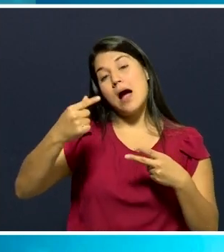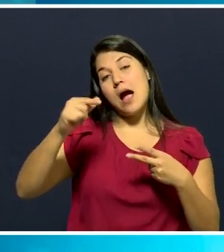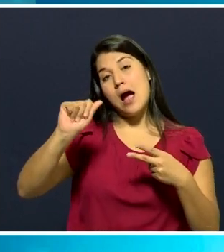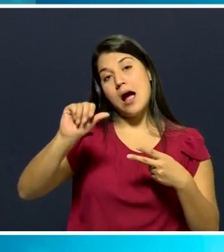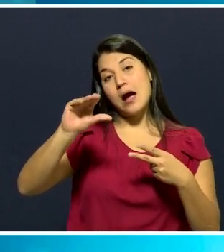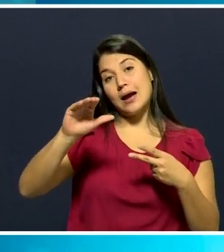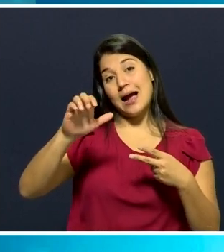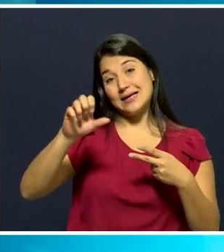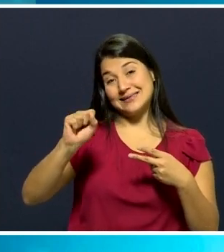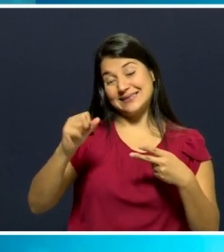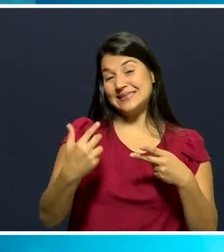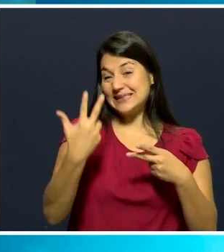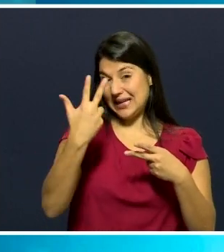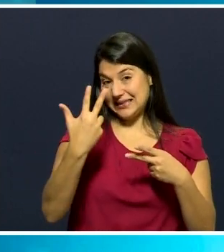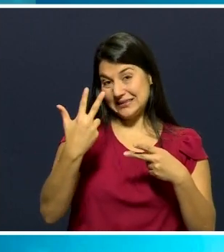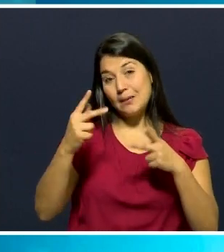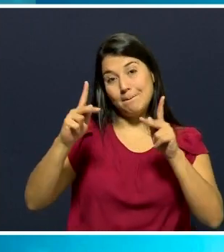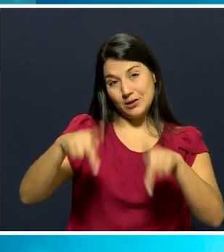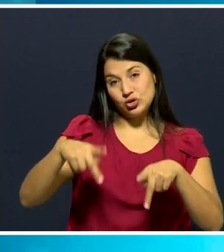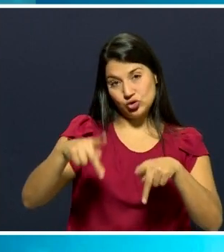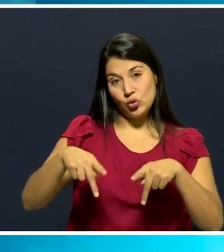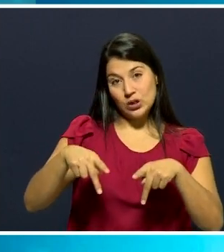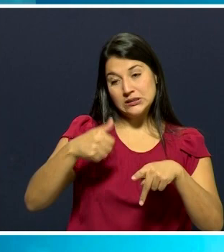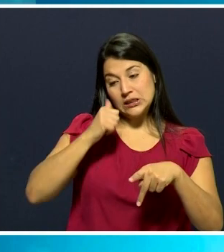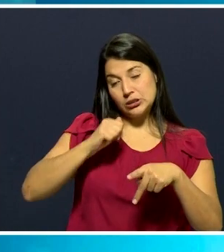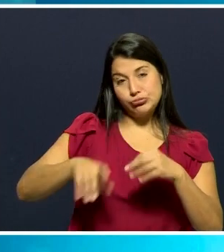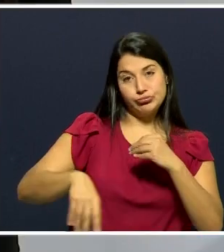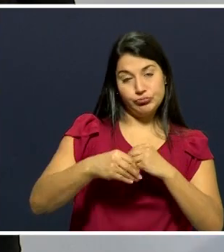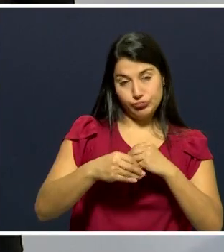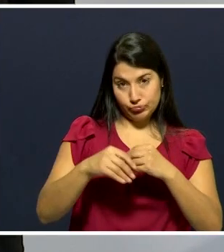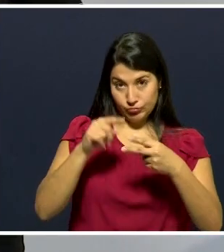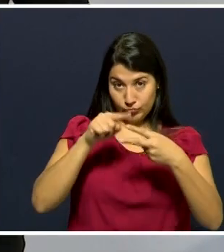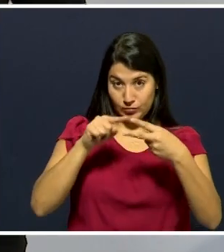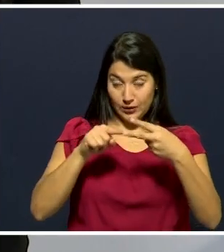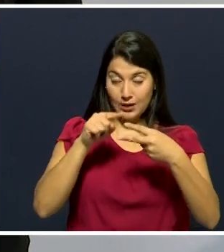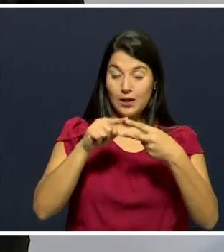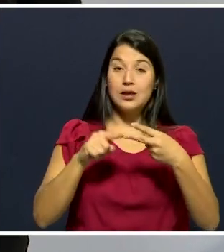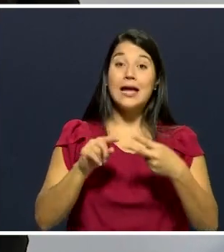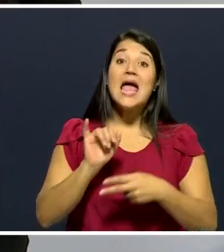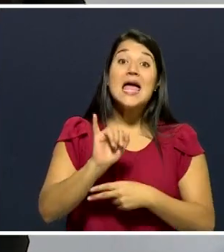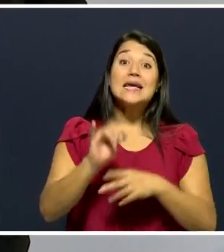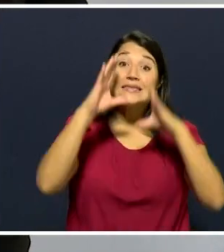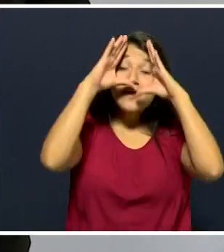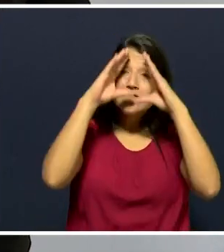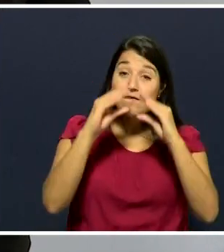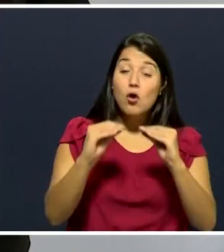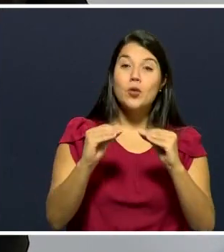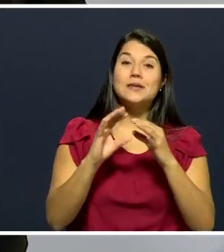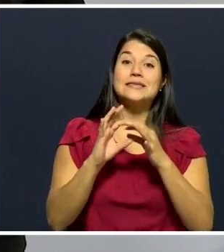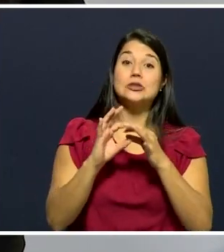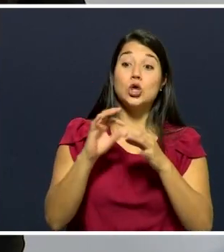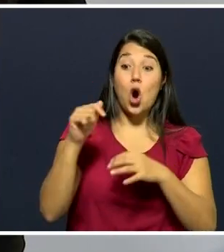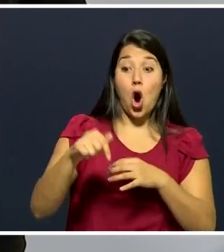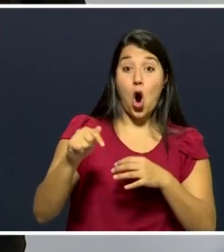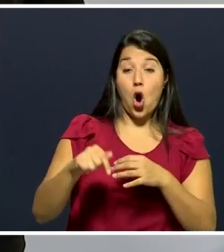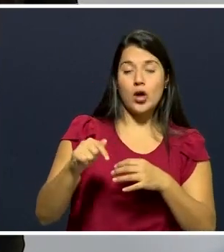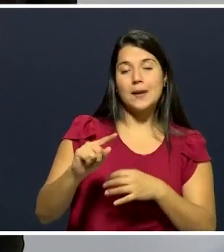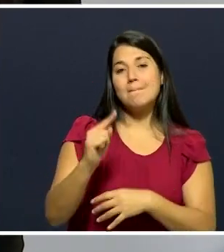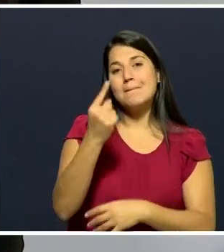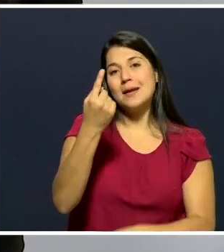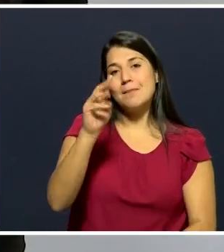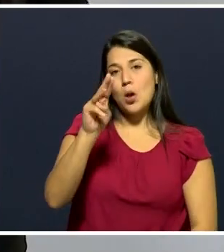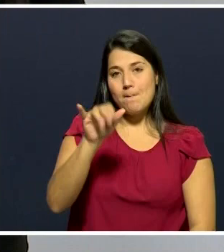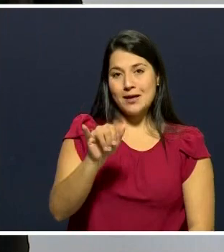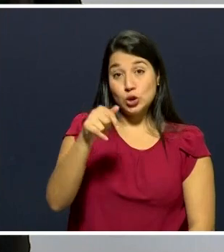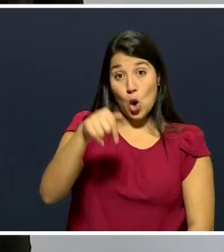de COVID-19 para el 30 de abril. Estos serían entonces los datos actualizados a este 1 de mayo, este